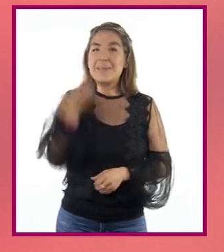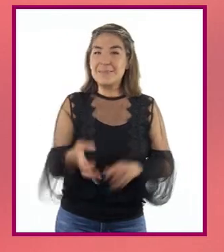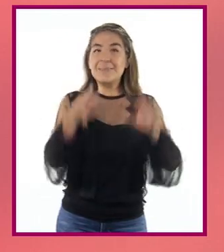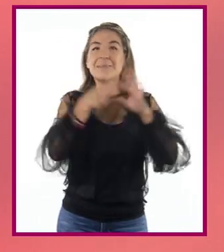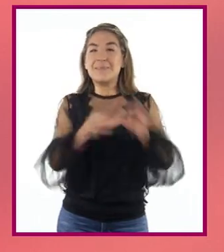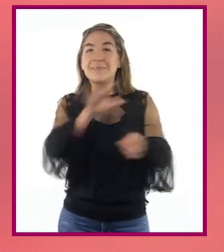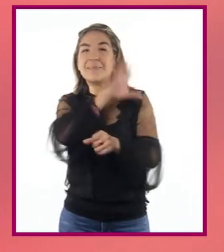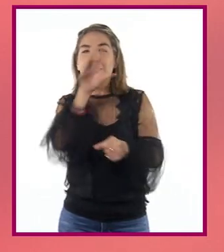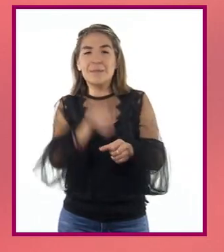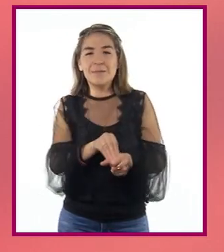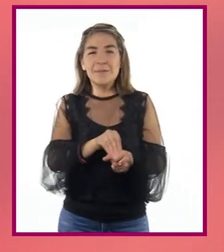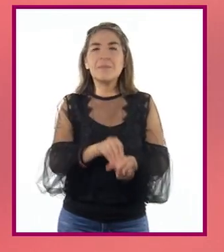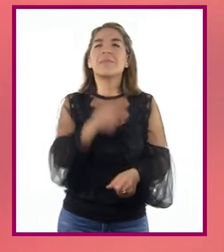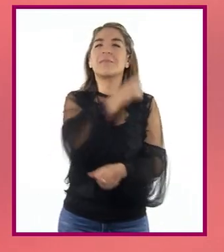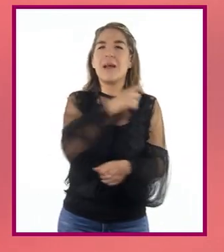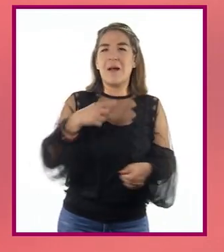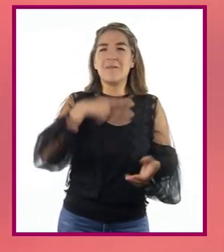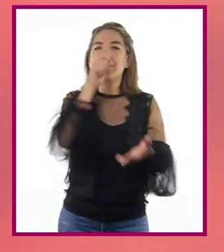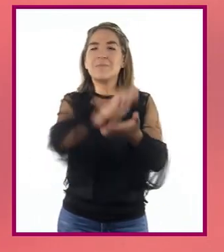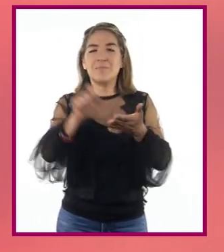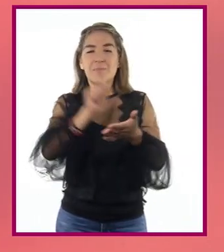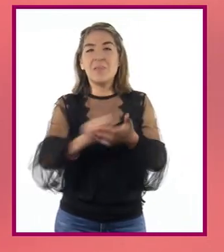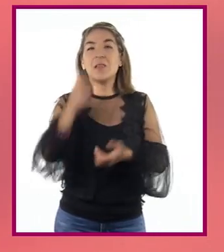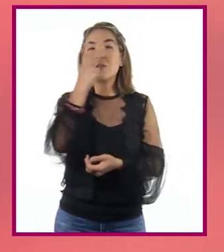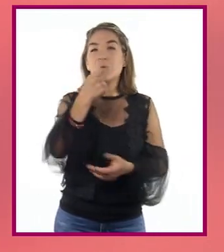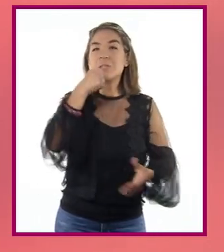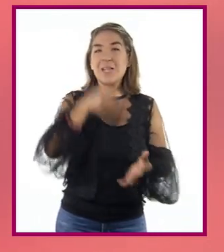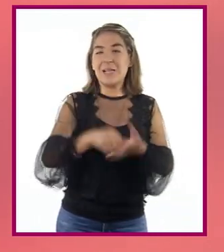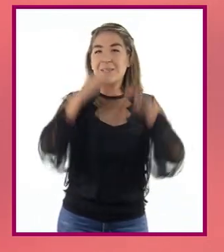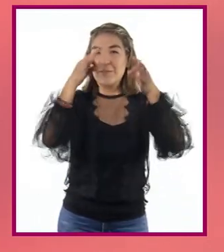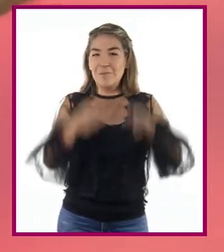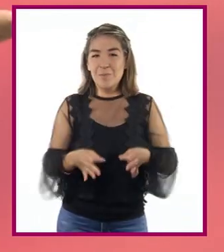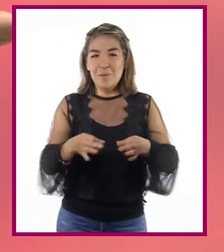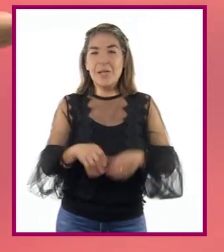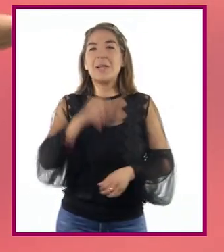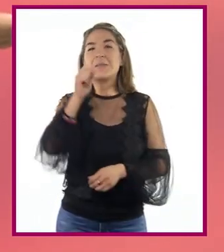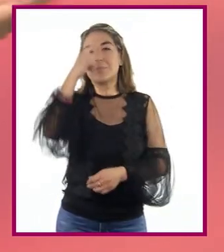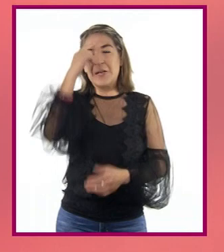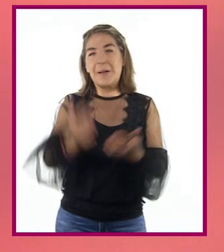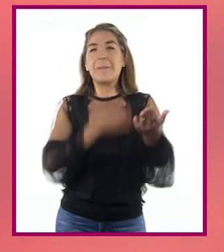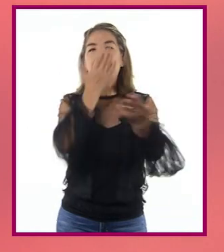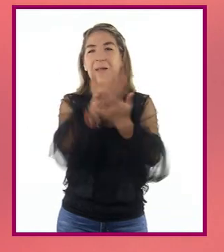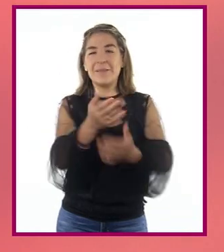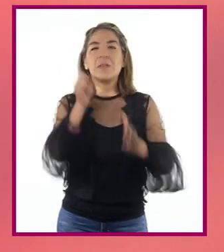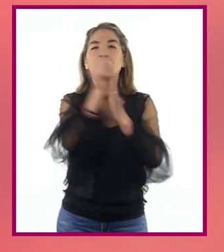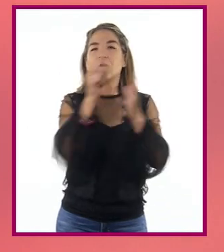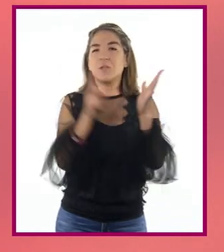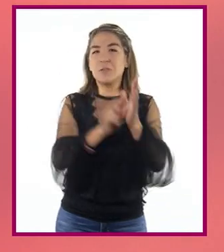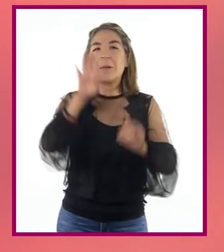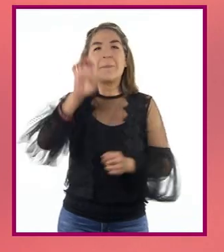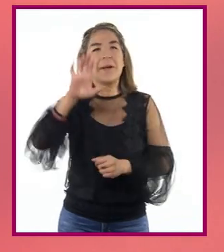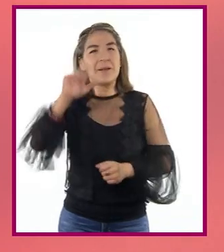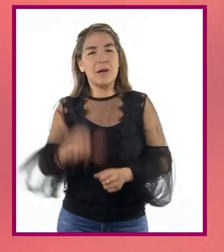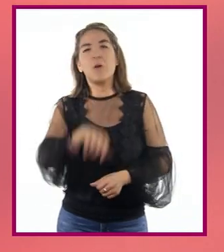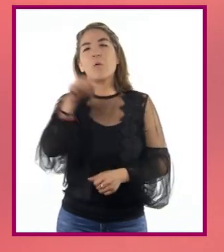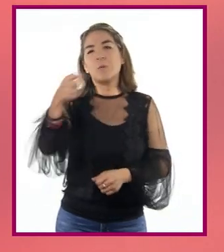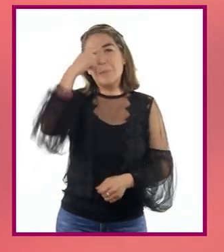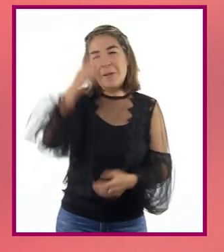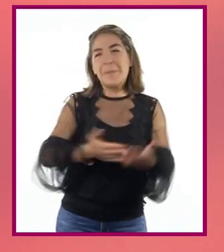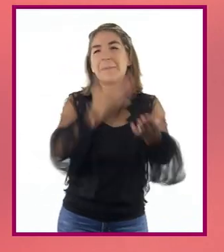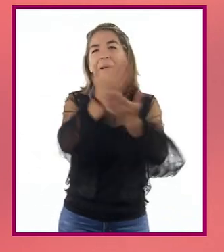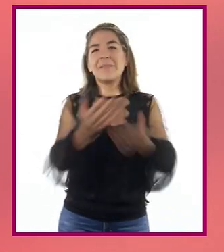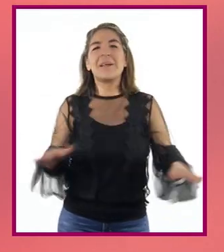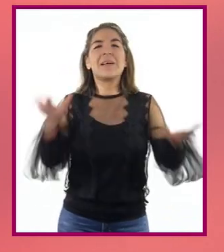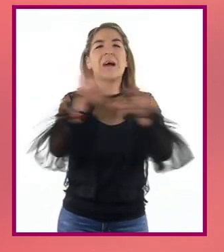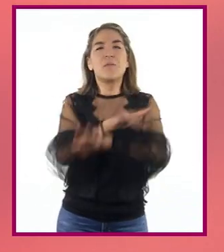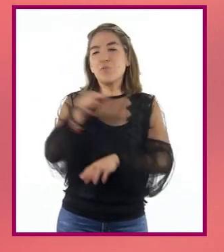todo ello, redactamos 2 cartas formales. Una para solicitar una beca y otra para pedir el cambio